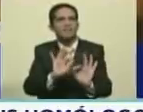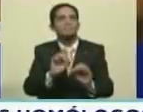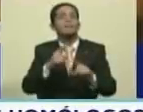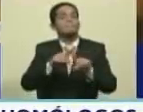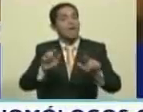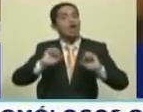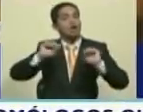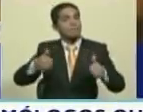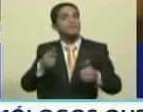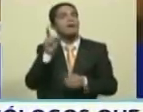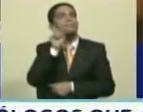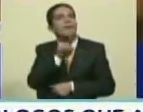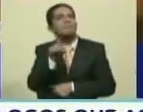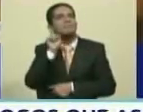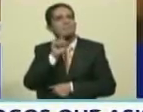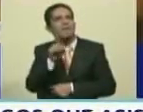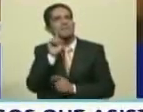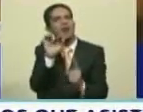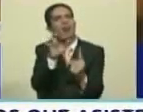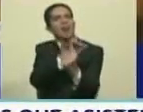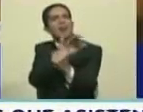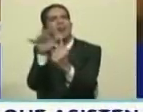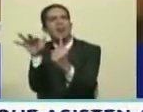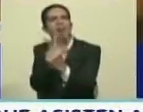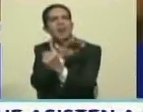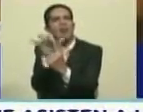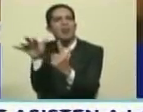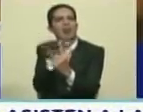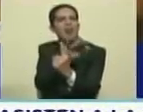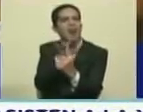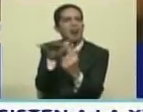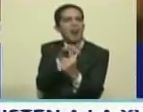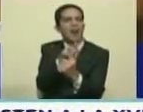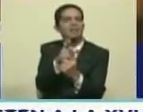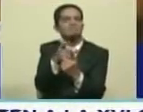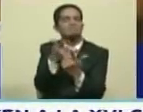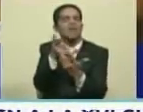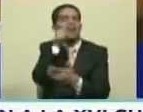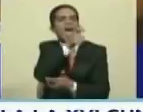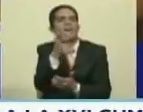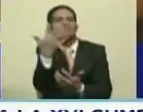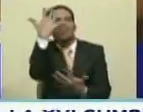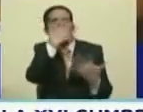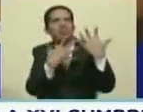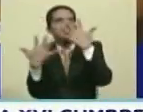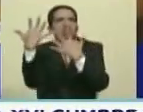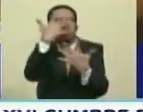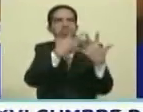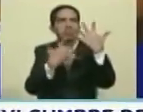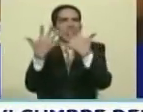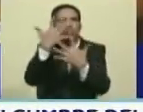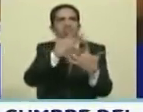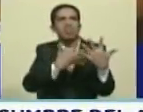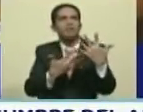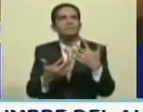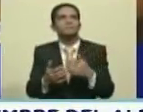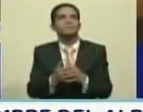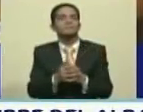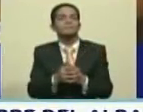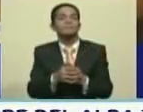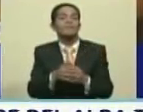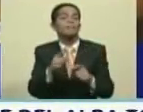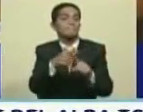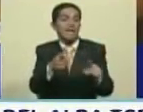mentir esta guerra digital, pues confundan nuestras bases, y cuando se lo cooptan nuestras bases, momentáneamente son fuertes,